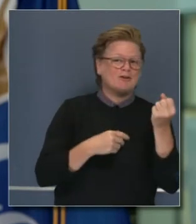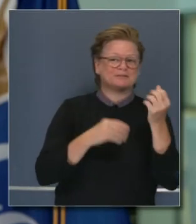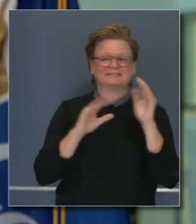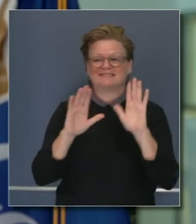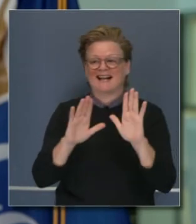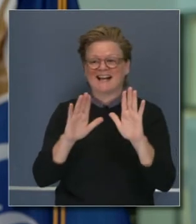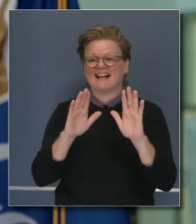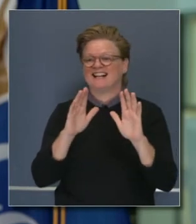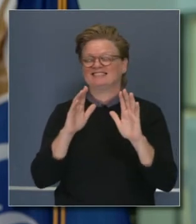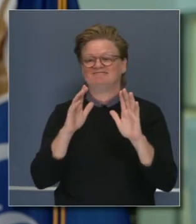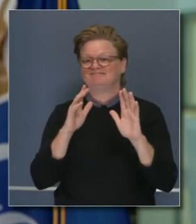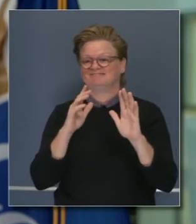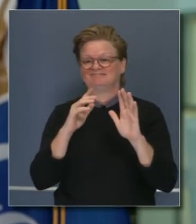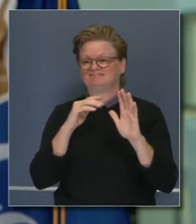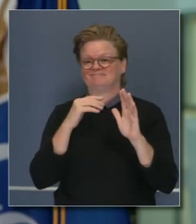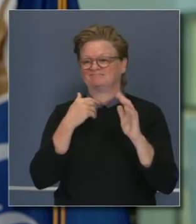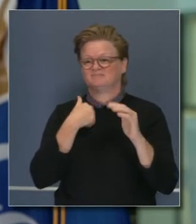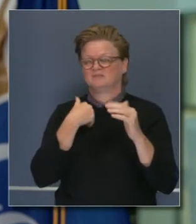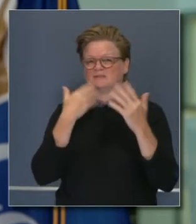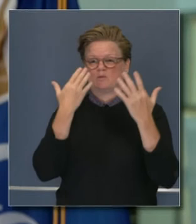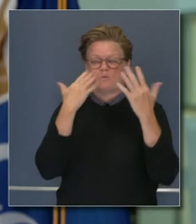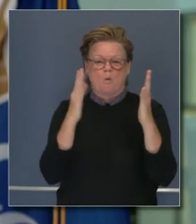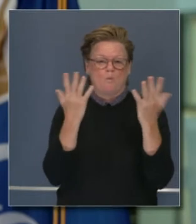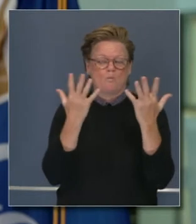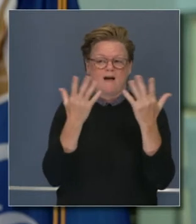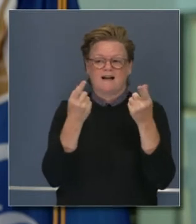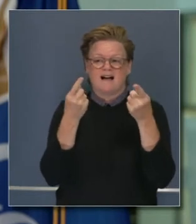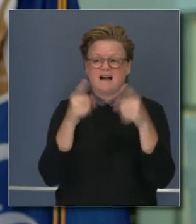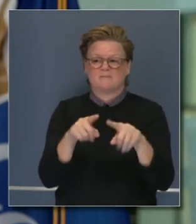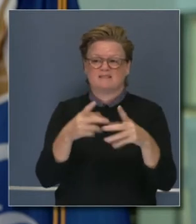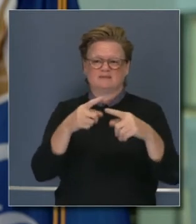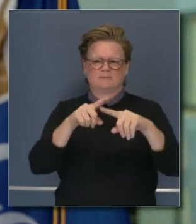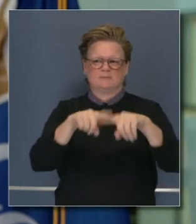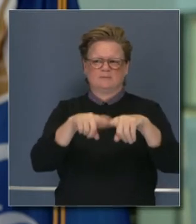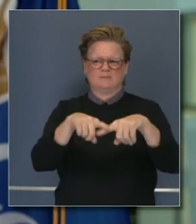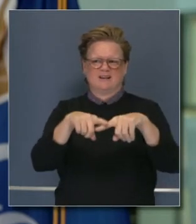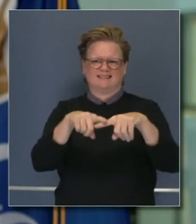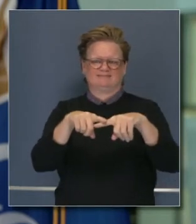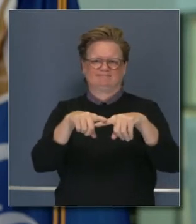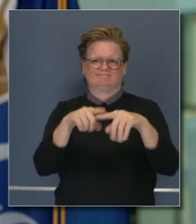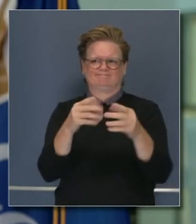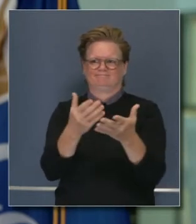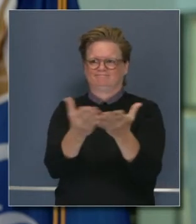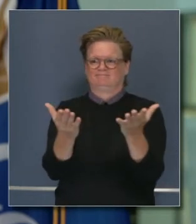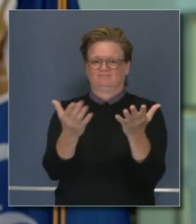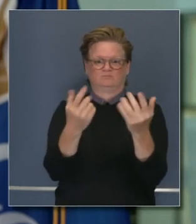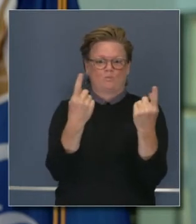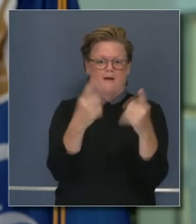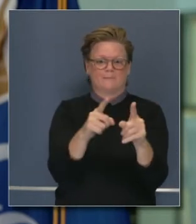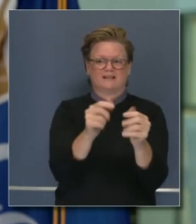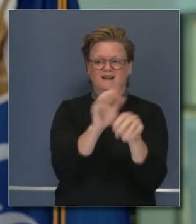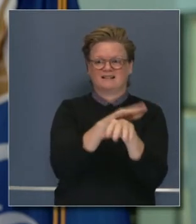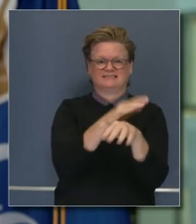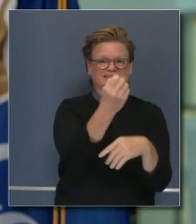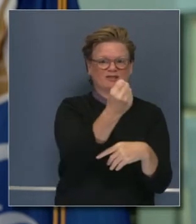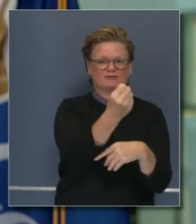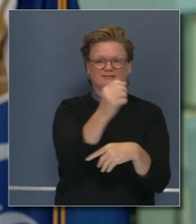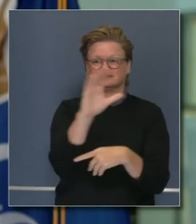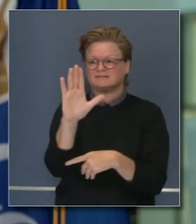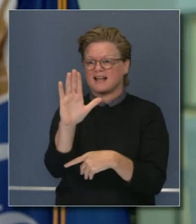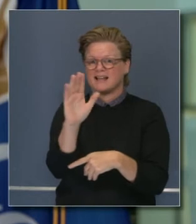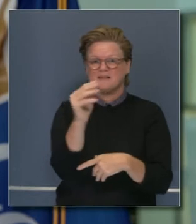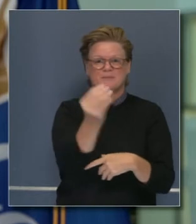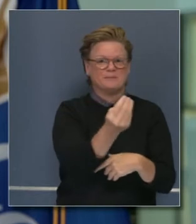el lunes que no tengo, y el lunes en la mañana. Específicamente lo que pasará en los próximos 3 días o por los próximos 2 días, los